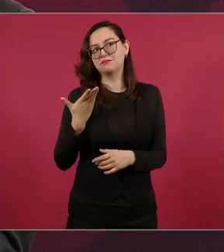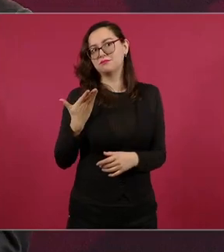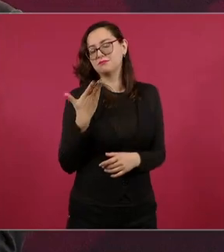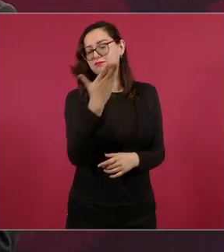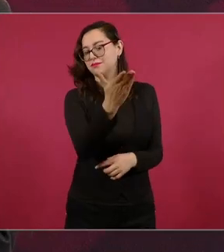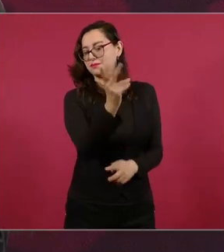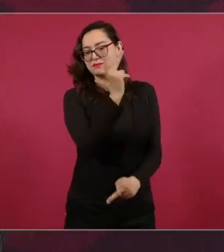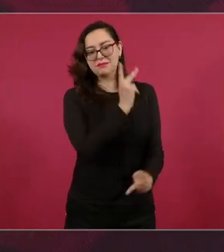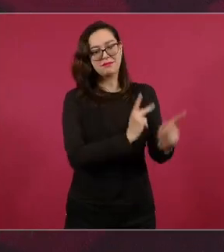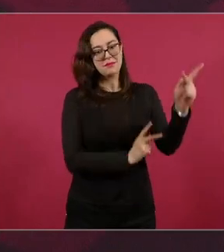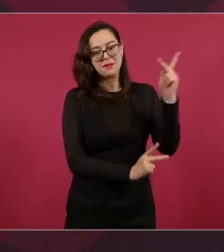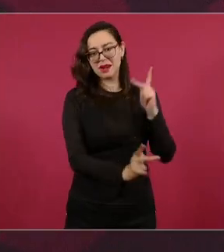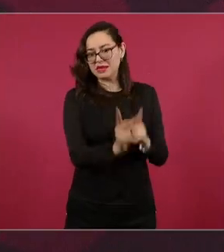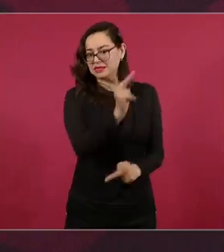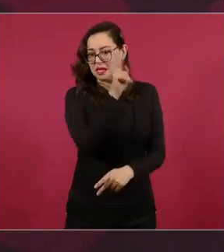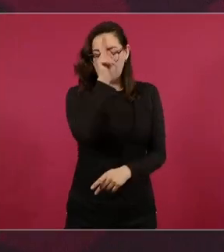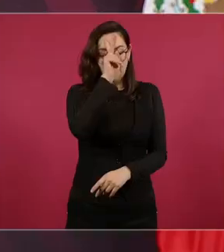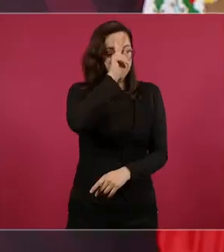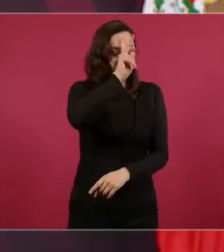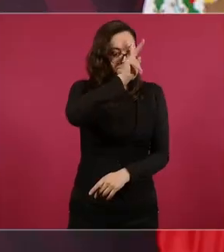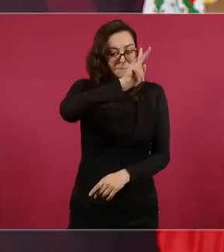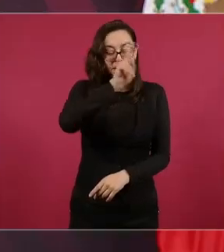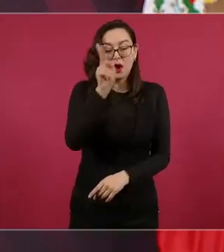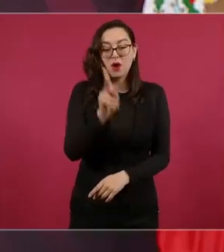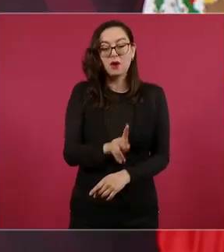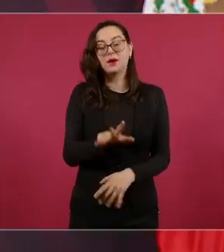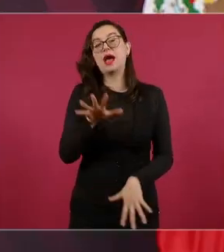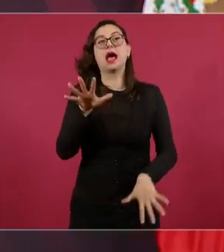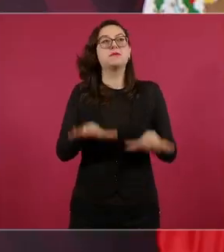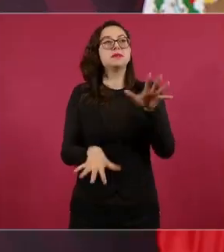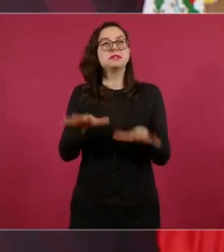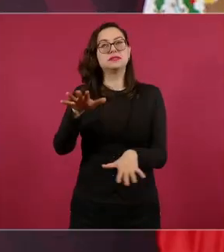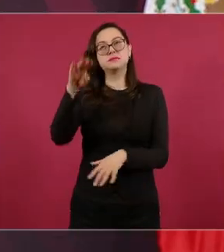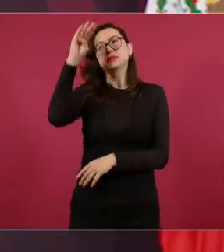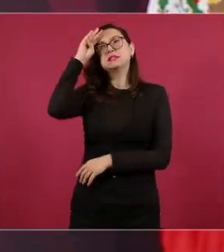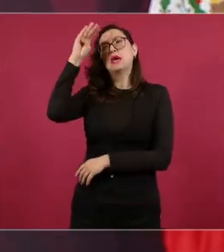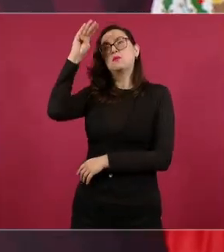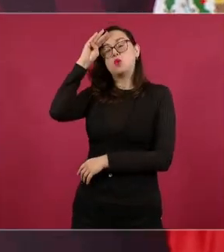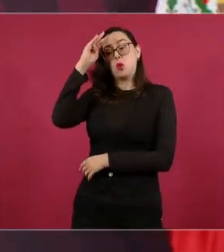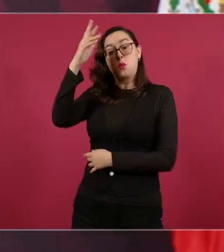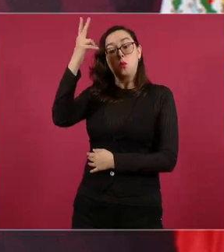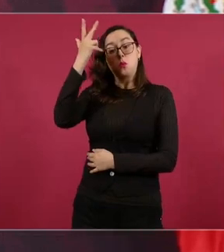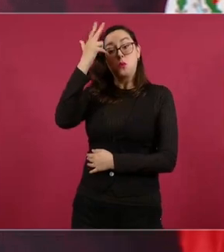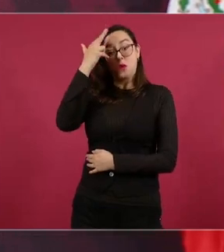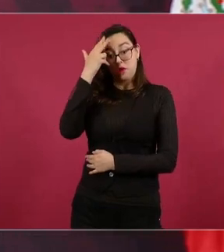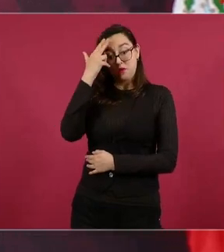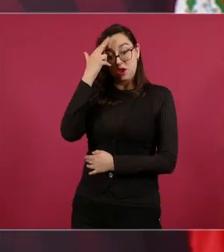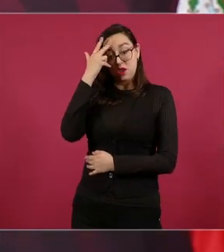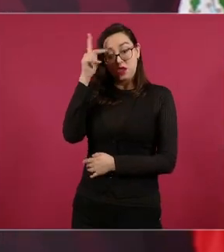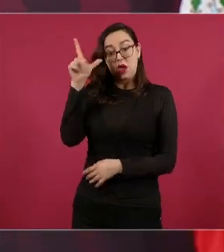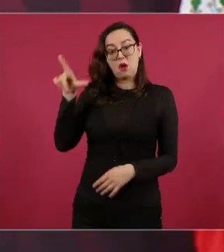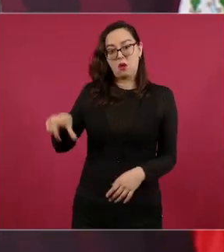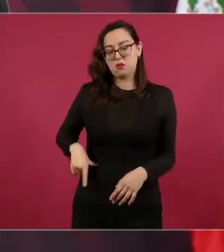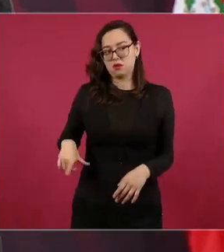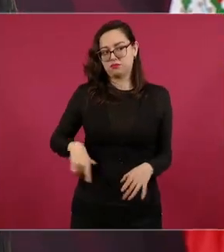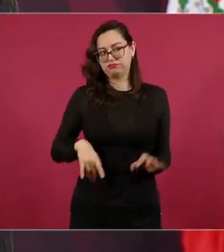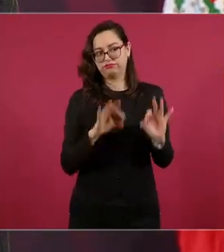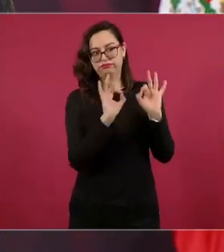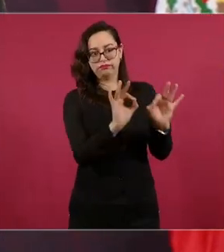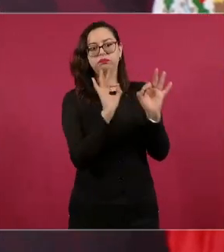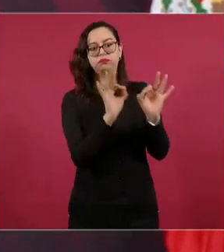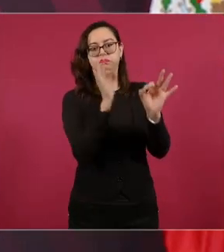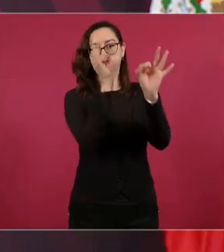Cuando se piensa en el gobierno de Porfirio Díaz, siempre se habla de que era un gobierno muy eficaz